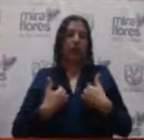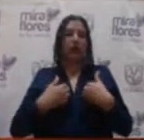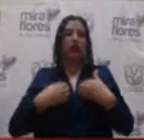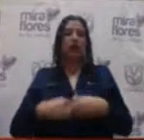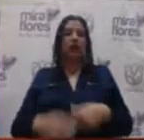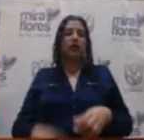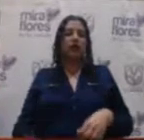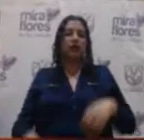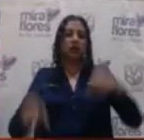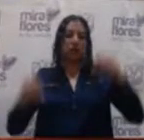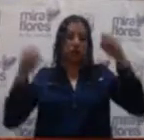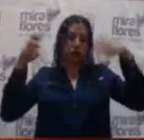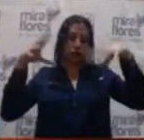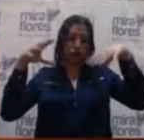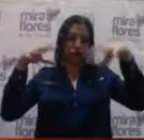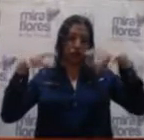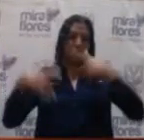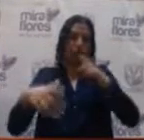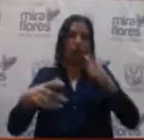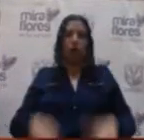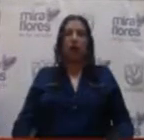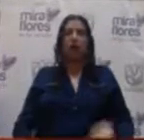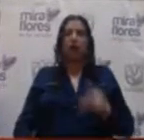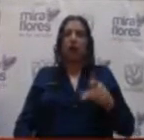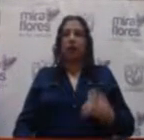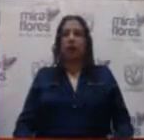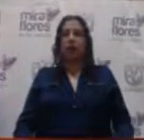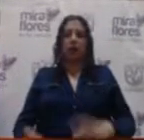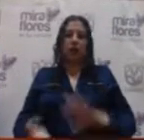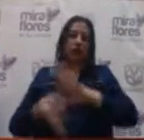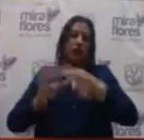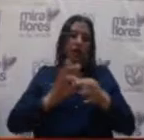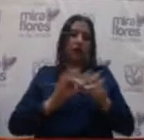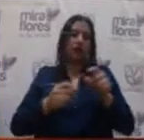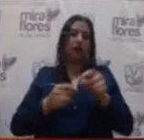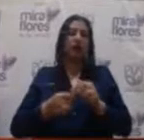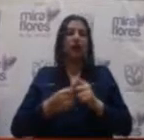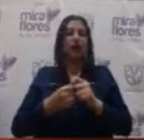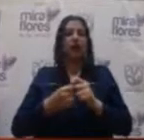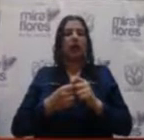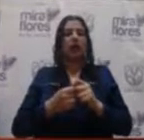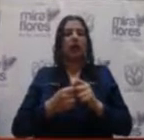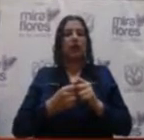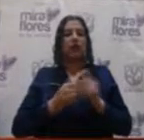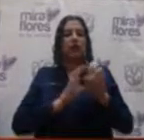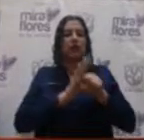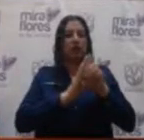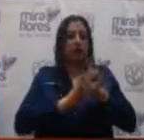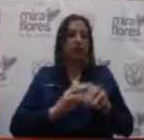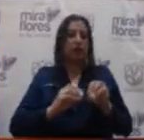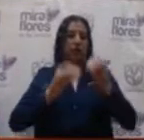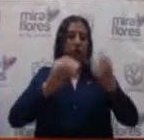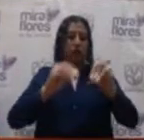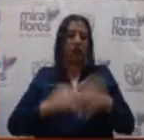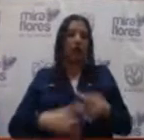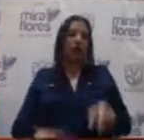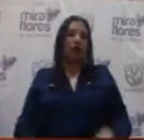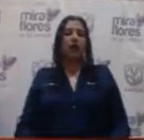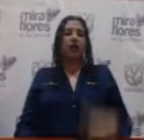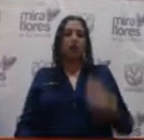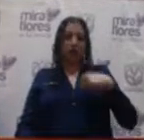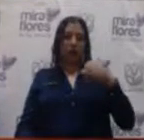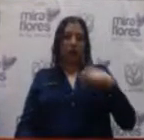aspersores, de manera que la cadena de cines de Larcomar debió instalar esos aspersores y la